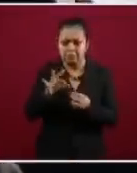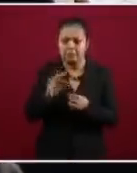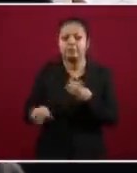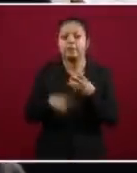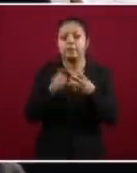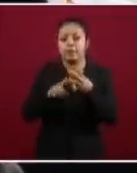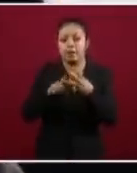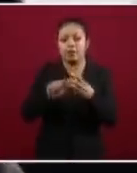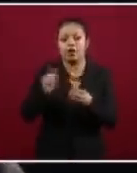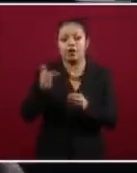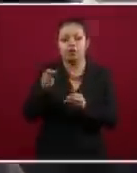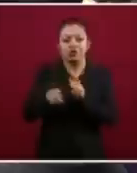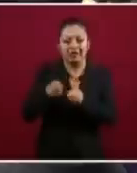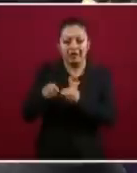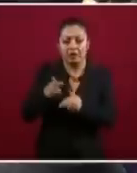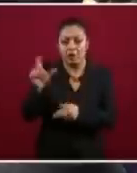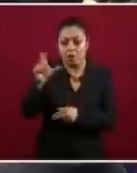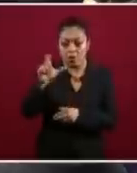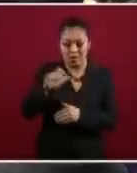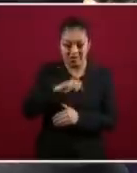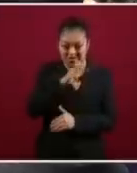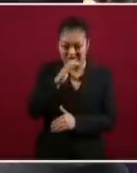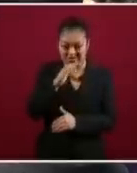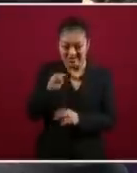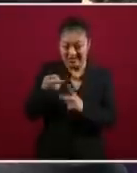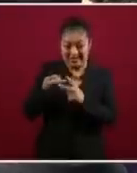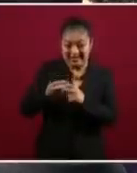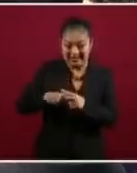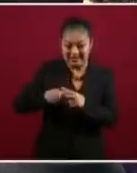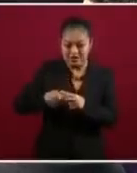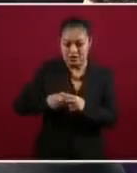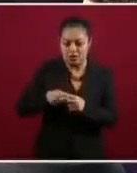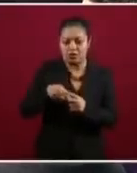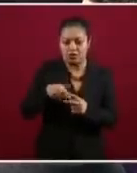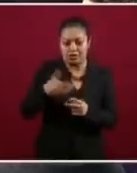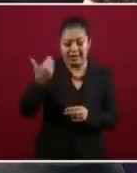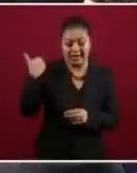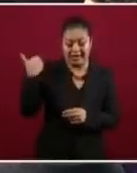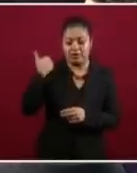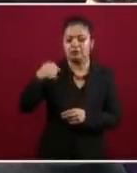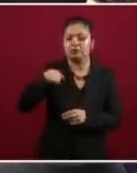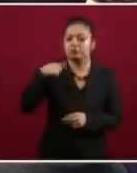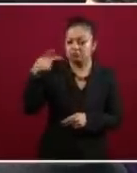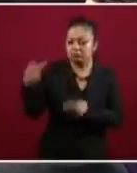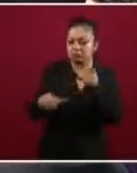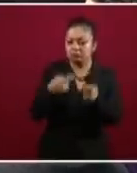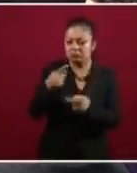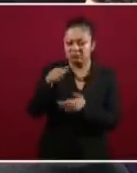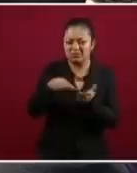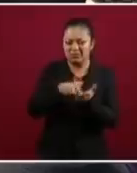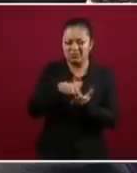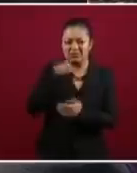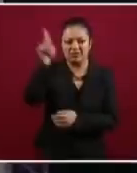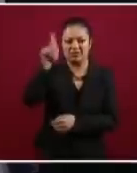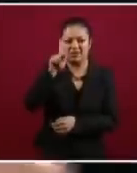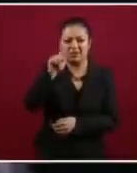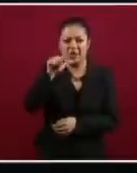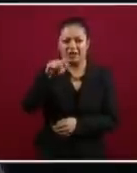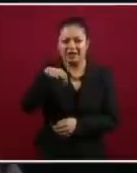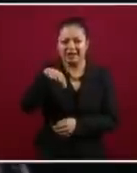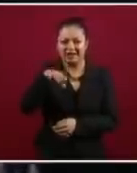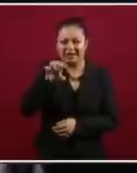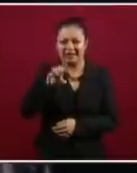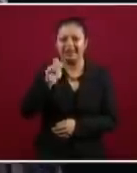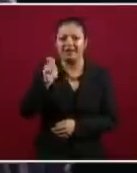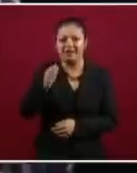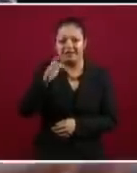tren, cuando se inició este proceso, le cuestionábamos a usted, de hecho fue en Palenque cuando se hizo la primera reunión